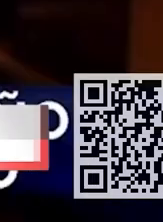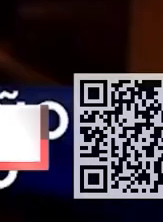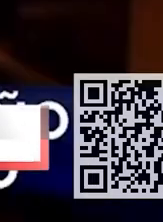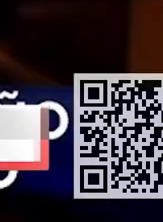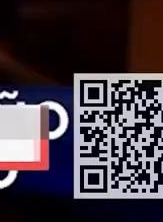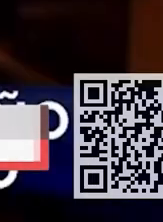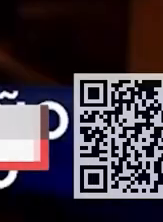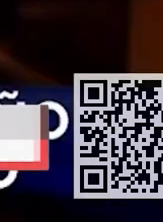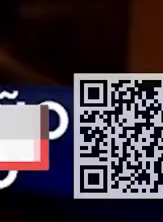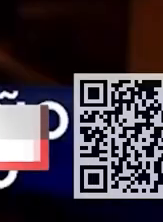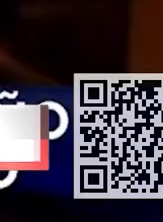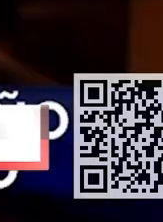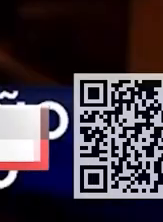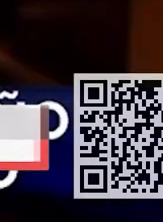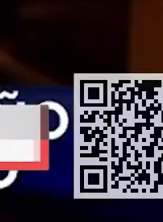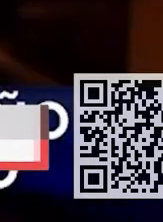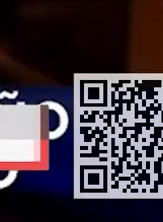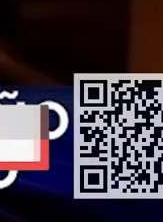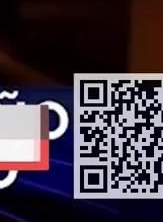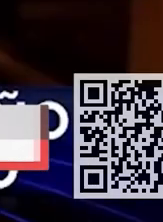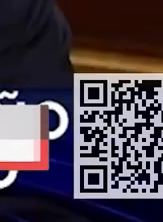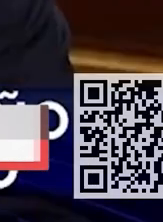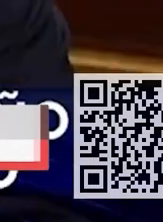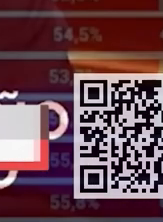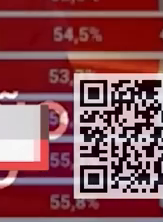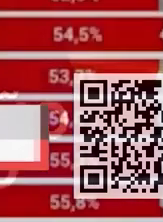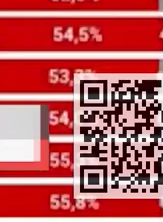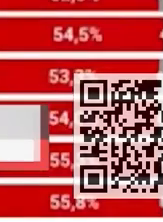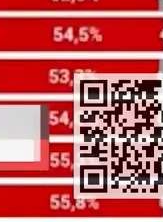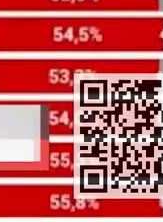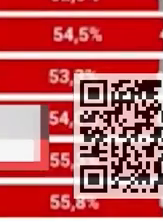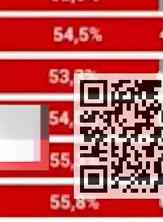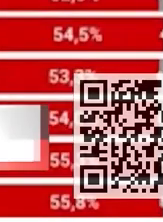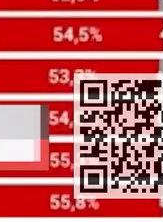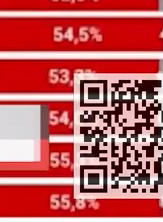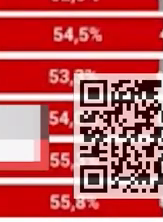composición de votos de la imagen de Javier Milei, bueno, tiene un componente del PRO bastante importante.